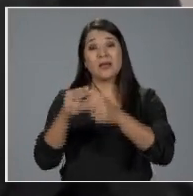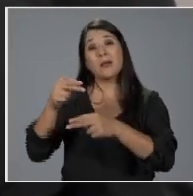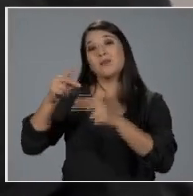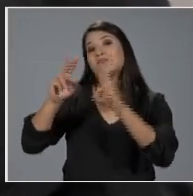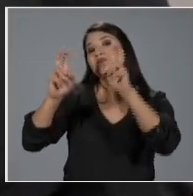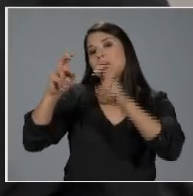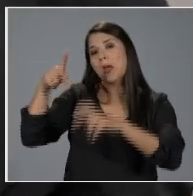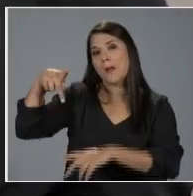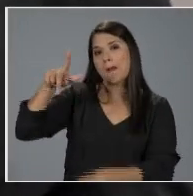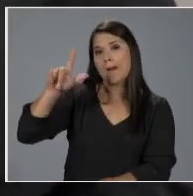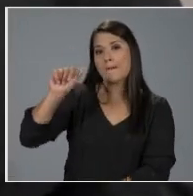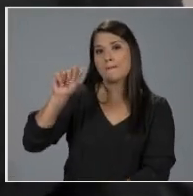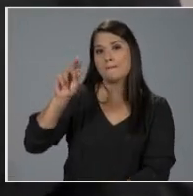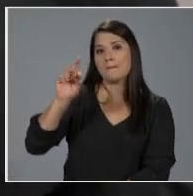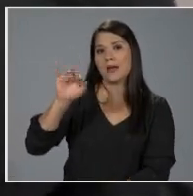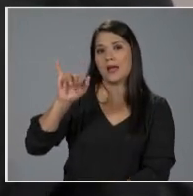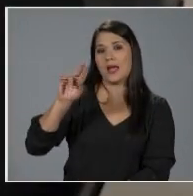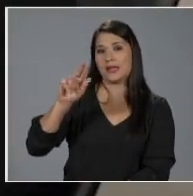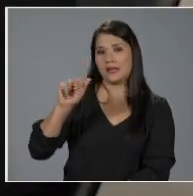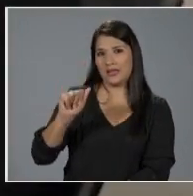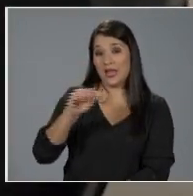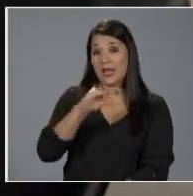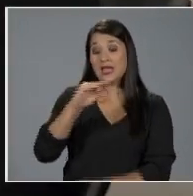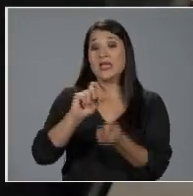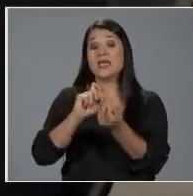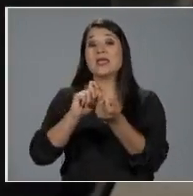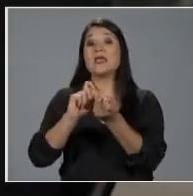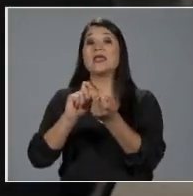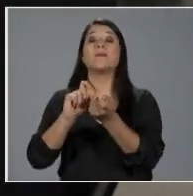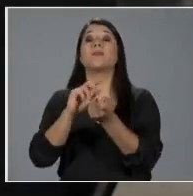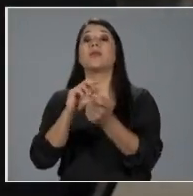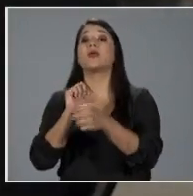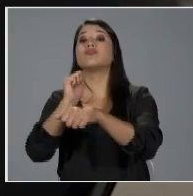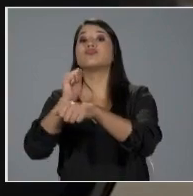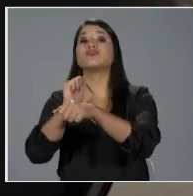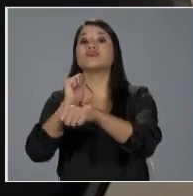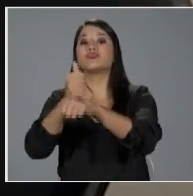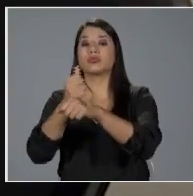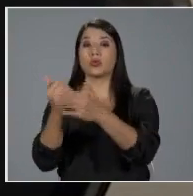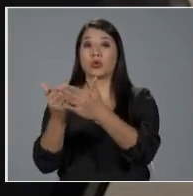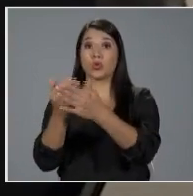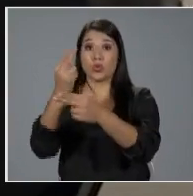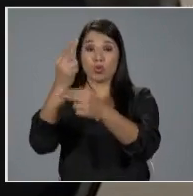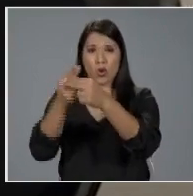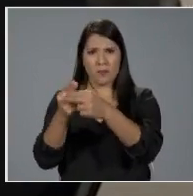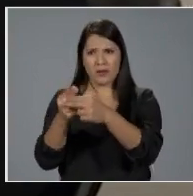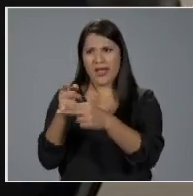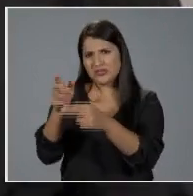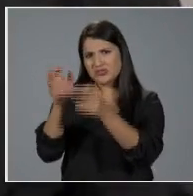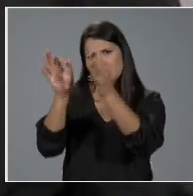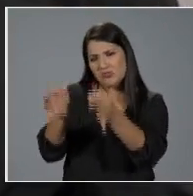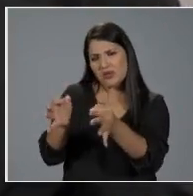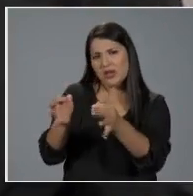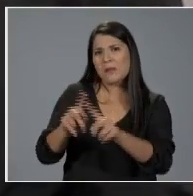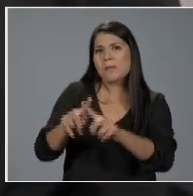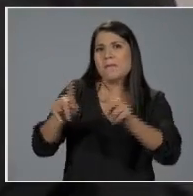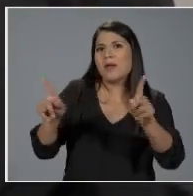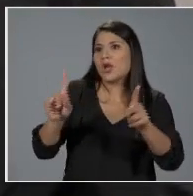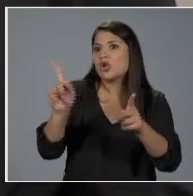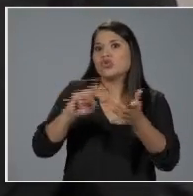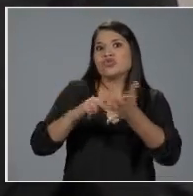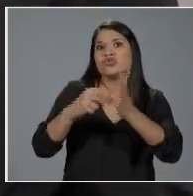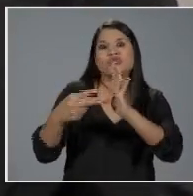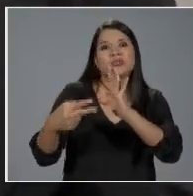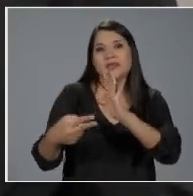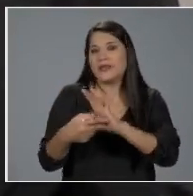La Platina, y bautizarlo de otro nombre, porque se hizo otro puente en realidad, pues está bien, pero no agota toda